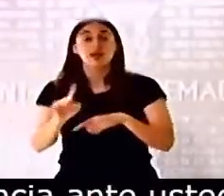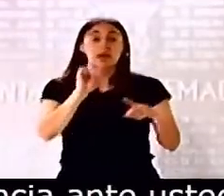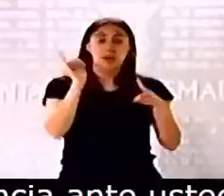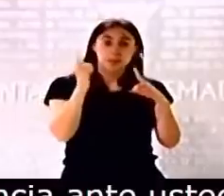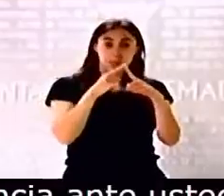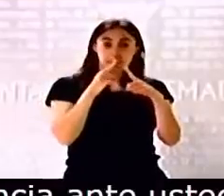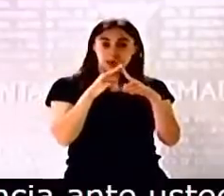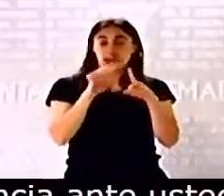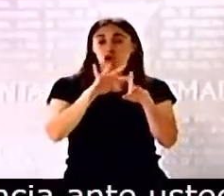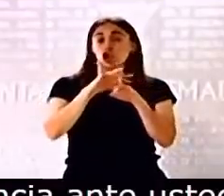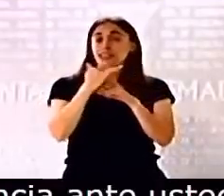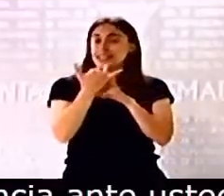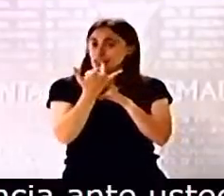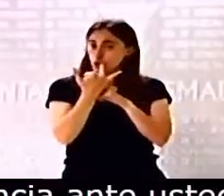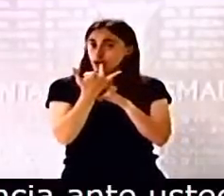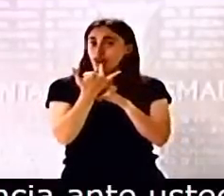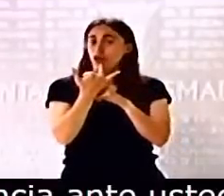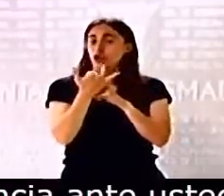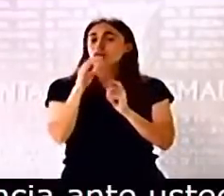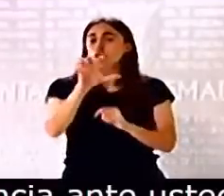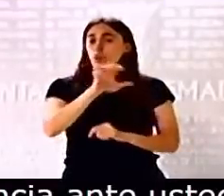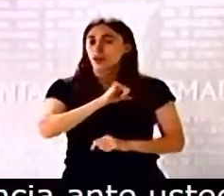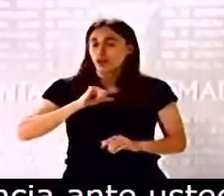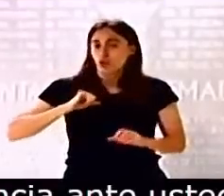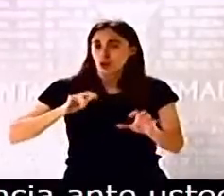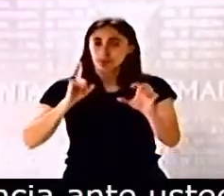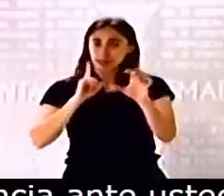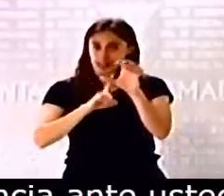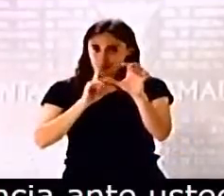la situación epidemiológica en el ámbito de la Comunidad Autónoma